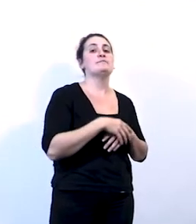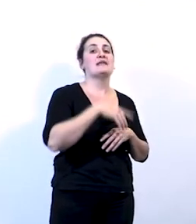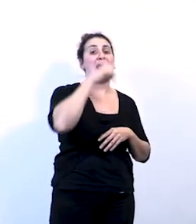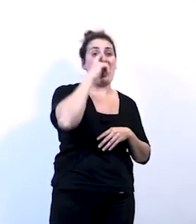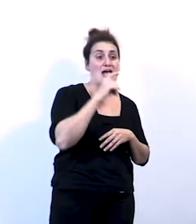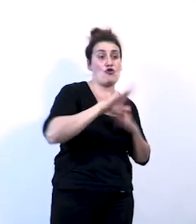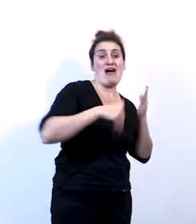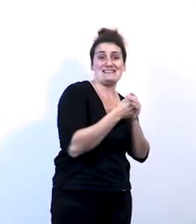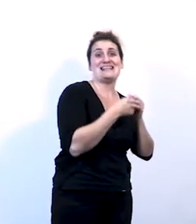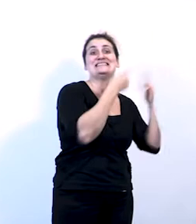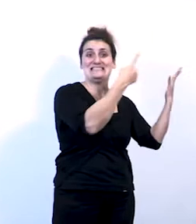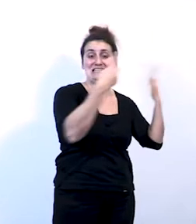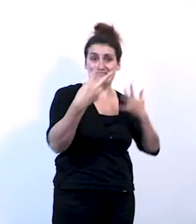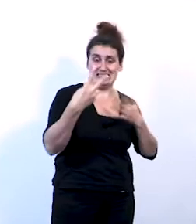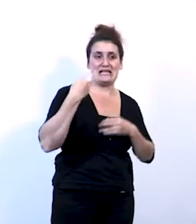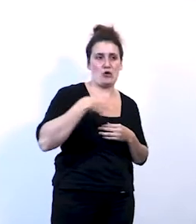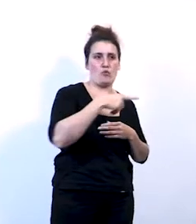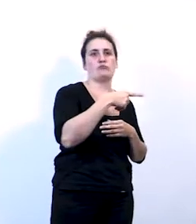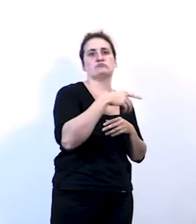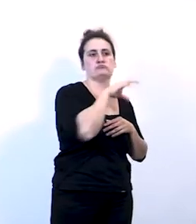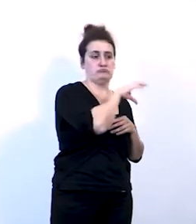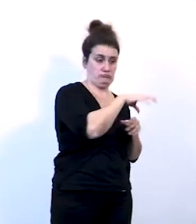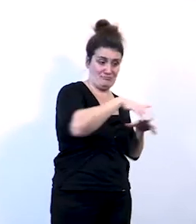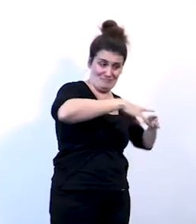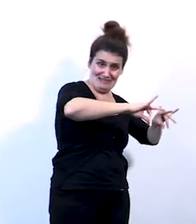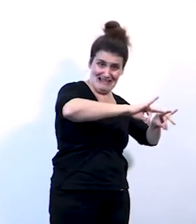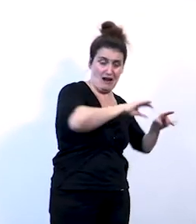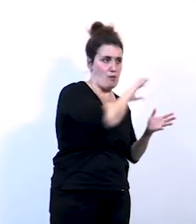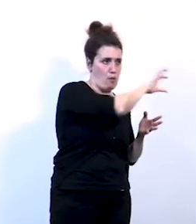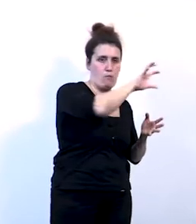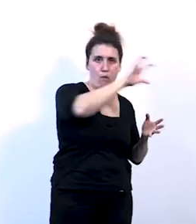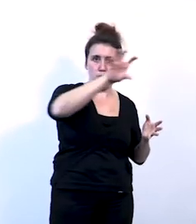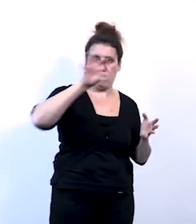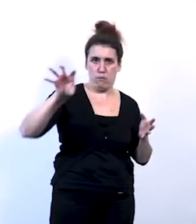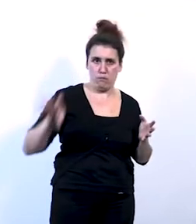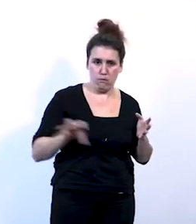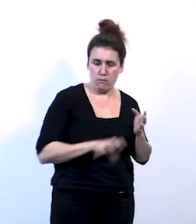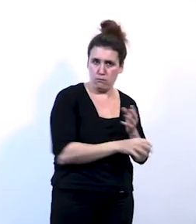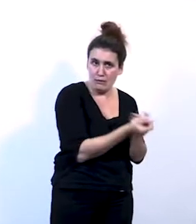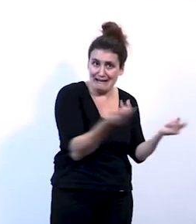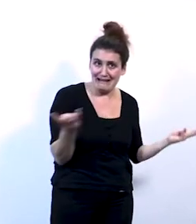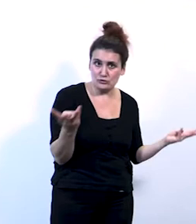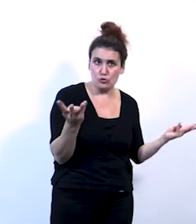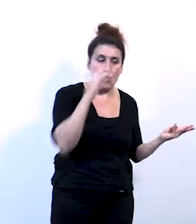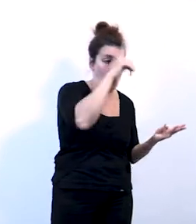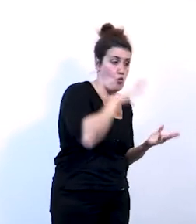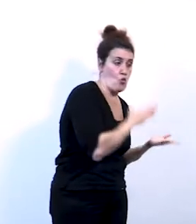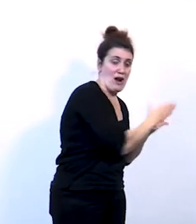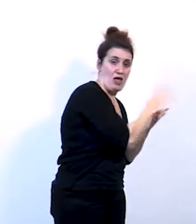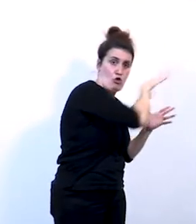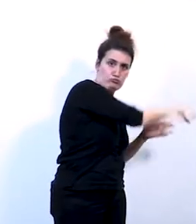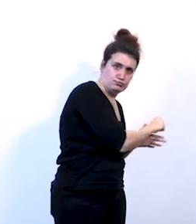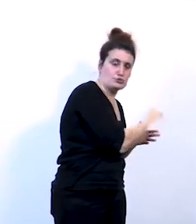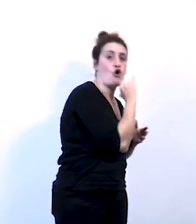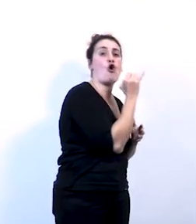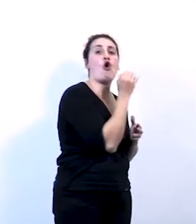1948 al 67 se repartieron el resto de las tierras palestinas. Un lado lo cogió Jordania